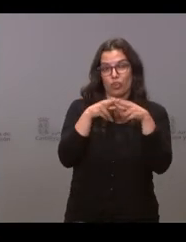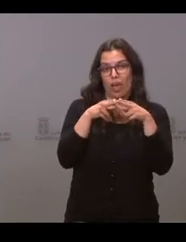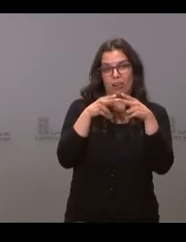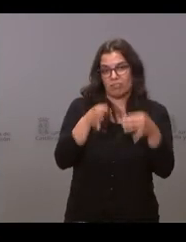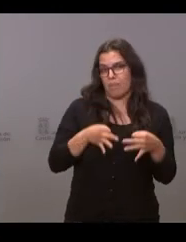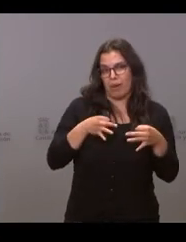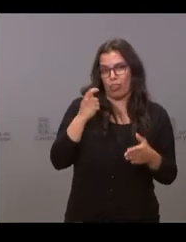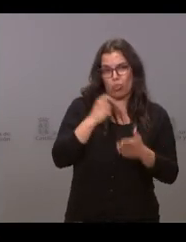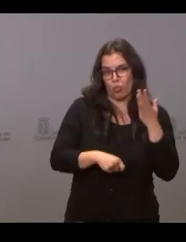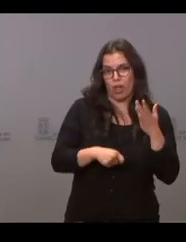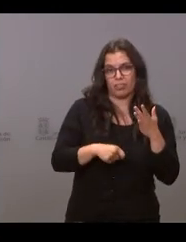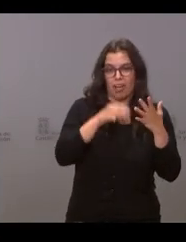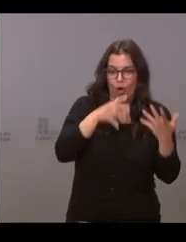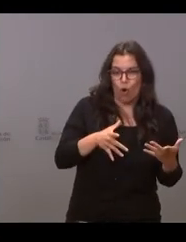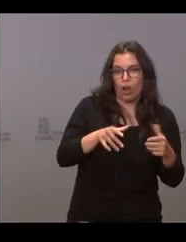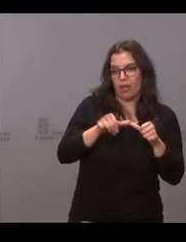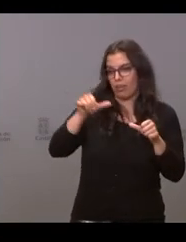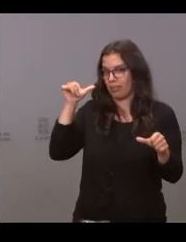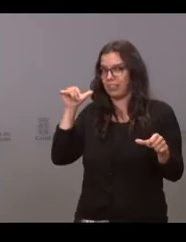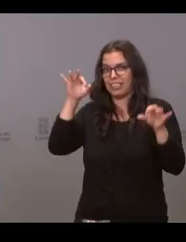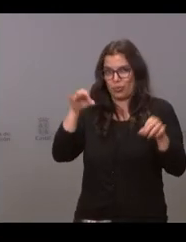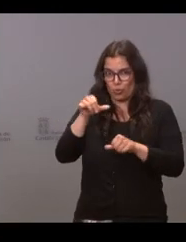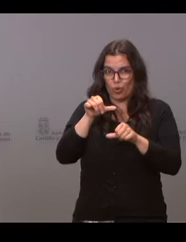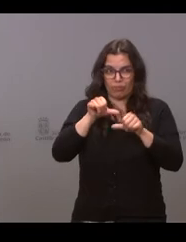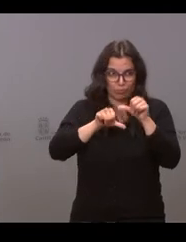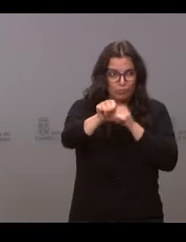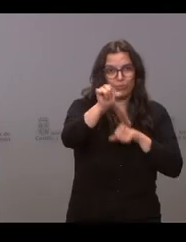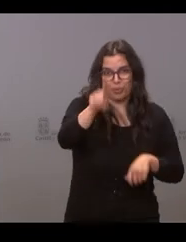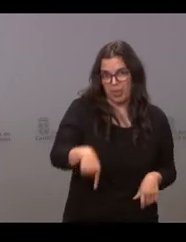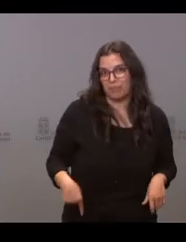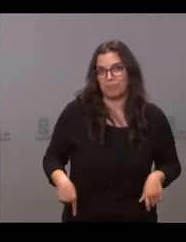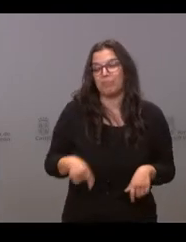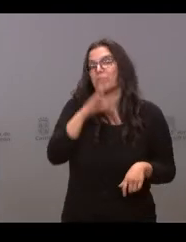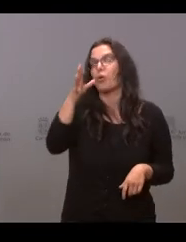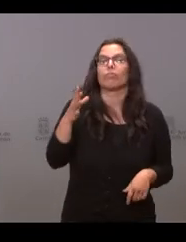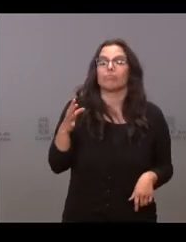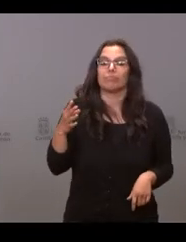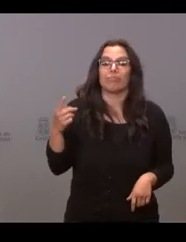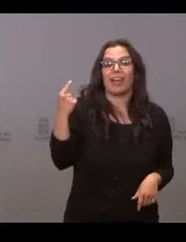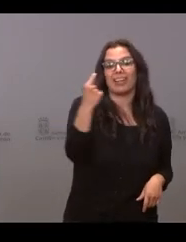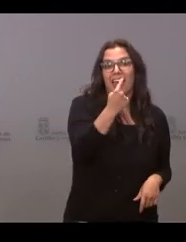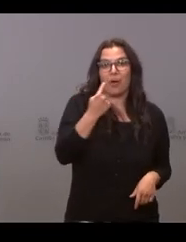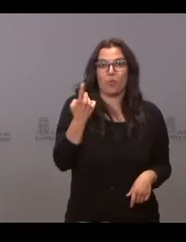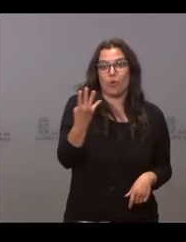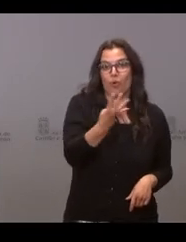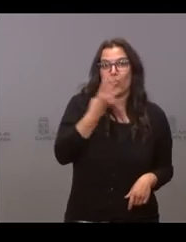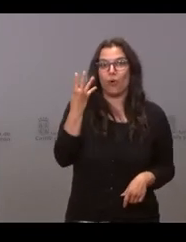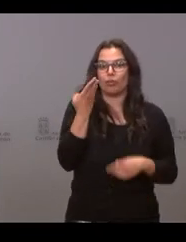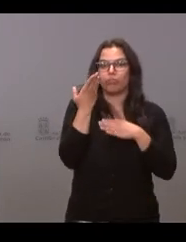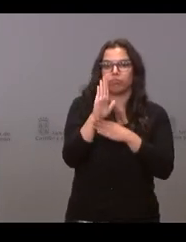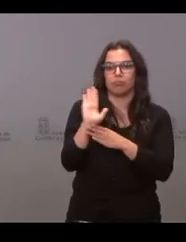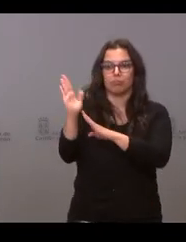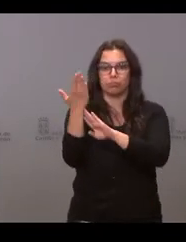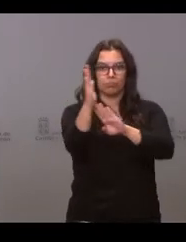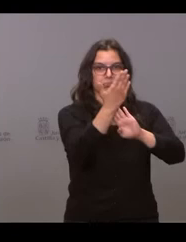actuales las pasadas y seguro que también las presentes y las futuras porque cada uno hace sus propios planteamientos